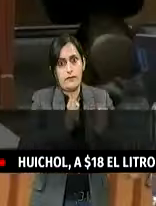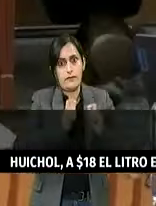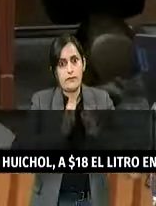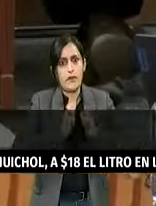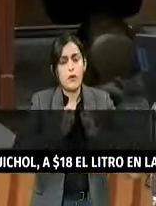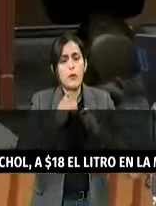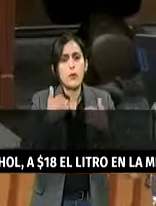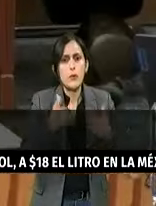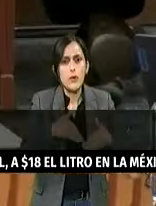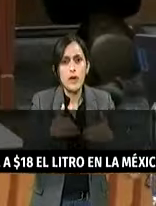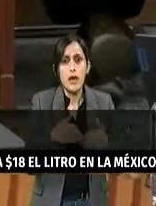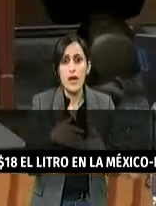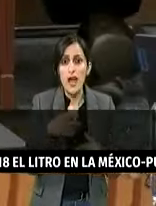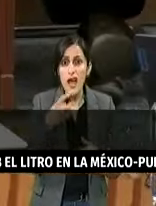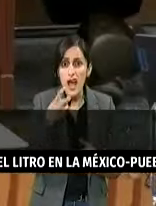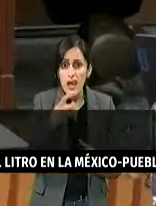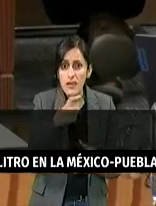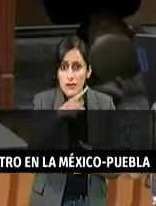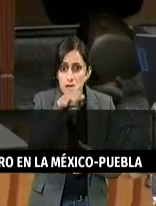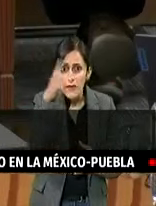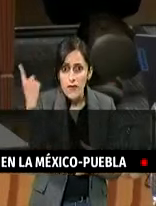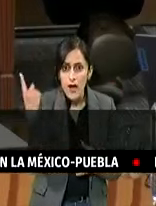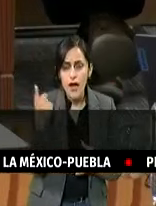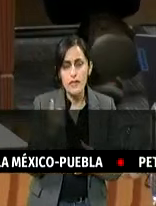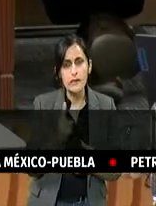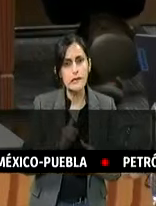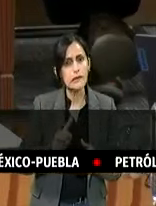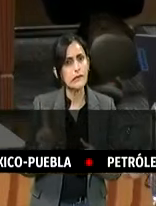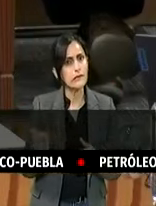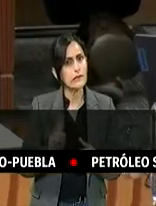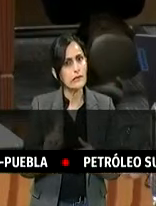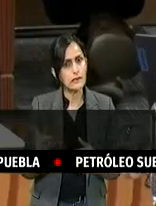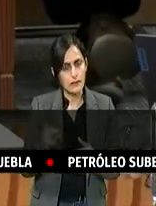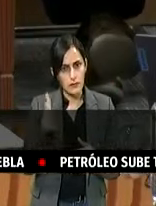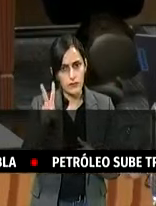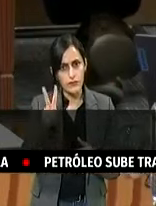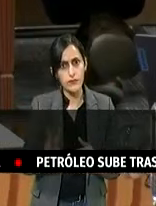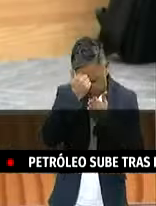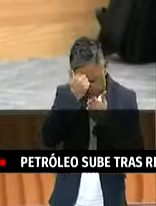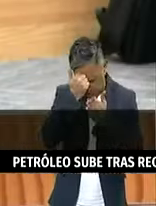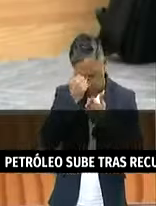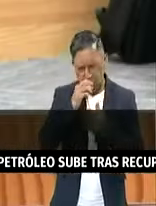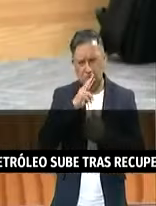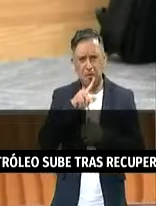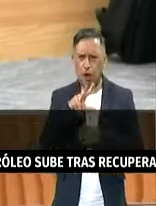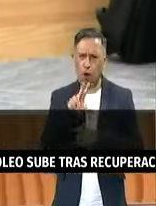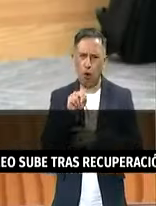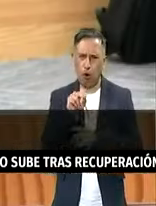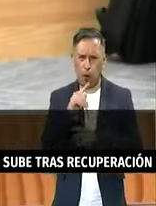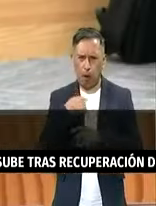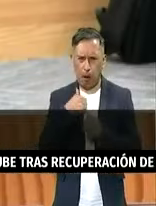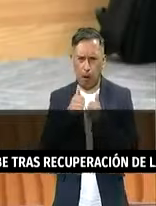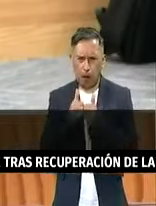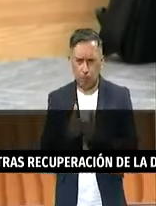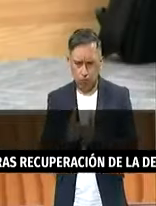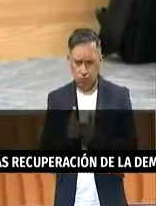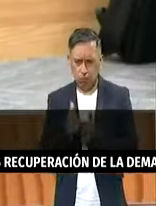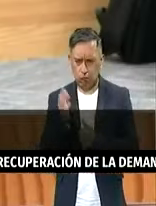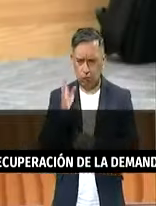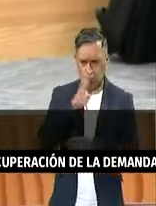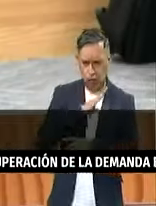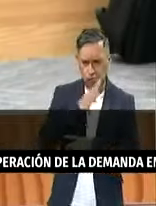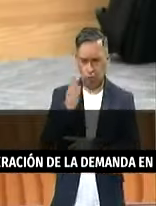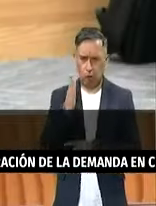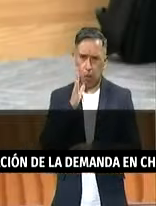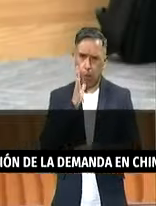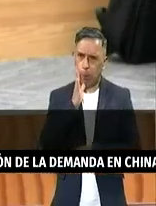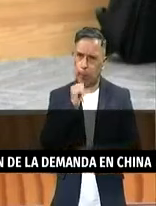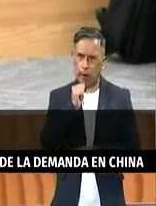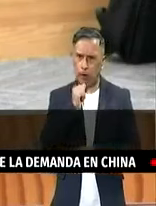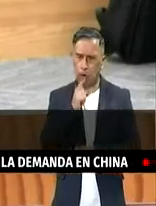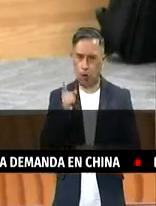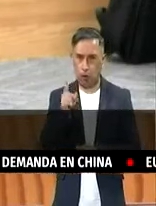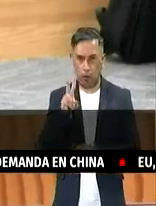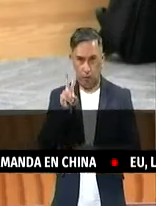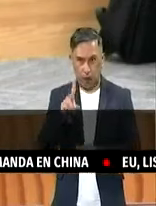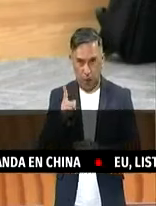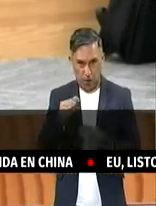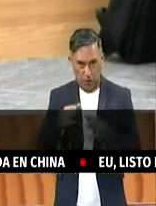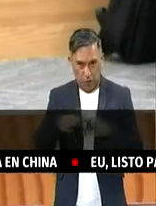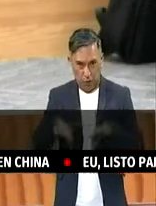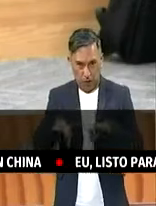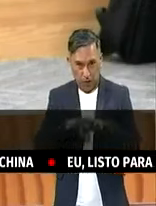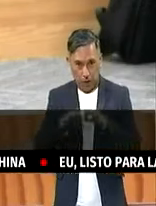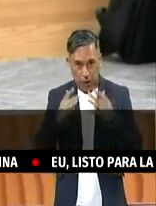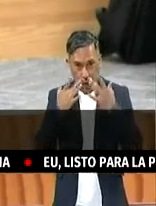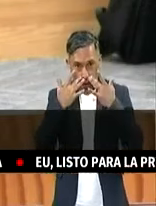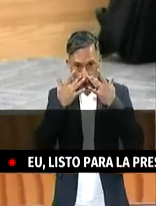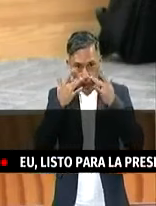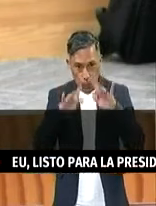quedará definida la posición final del Instituto Nacional Electoral. Sin embargo, este acto del Instituto, como